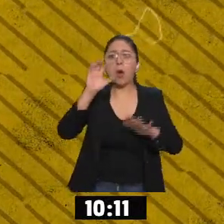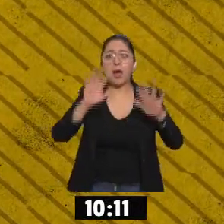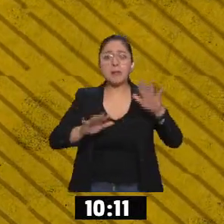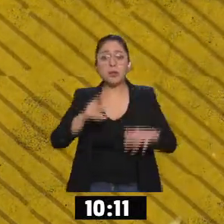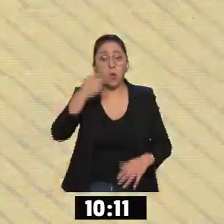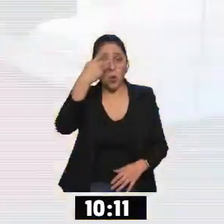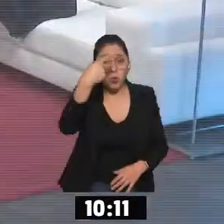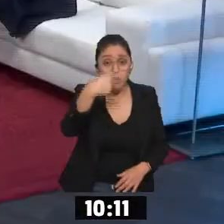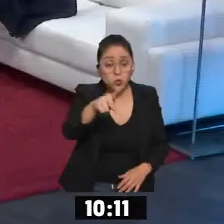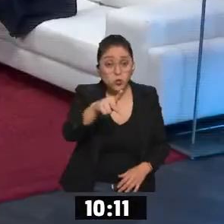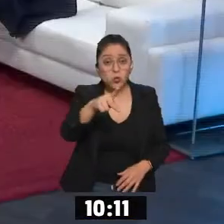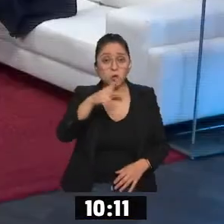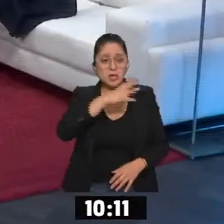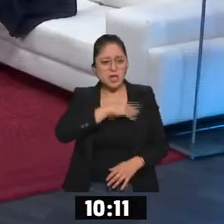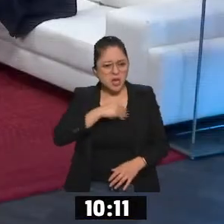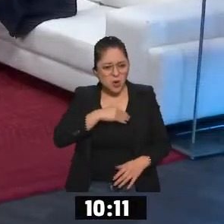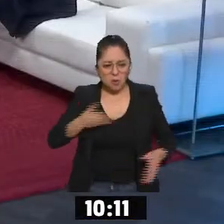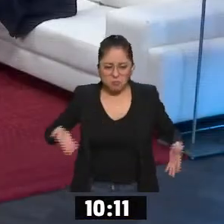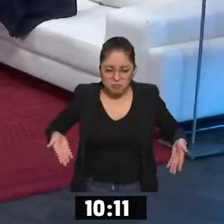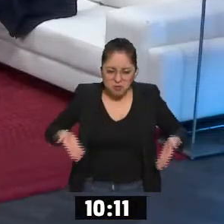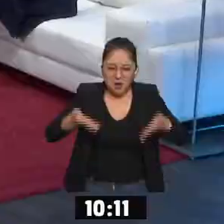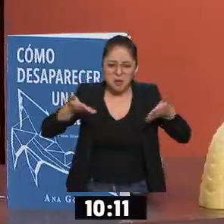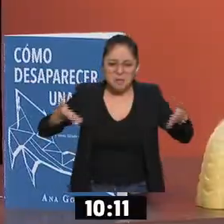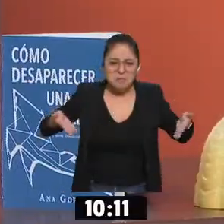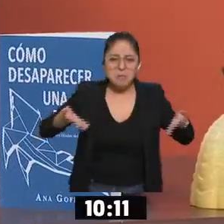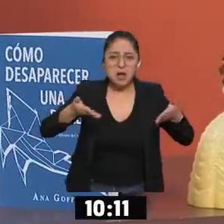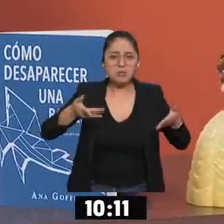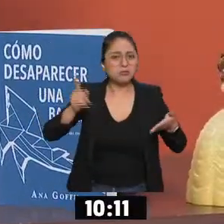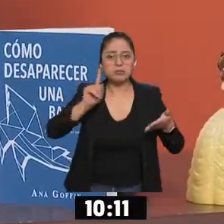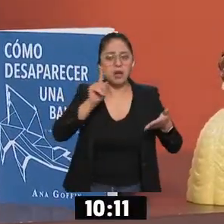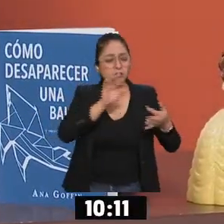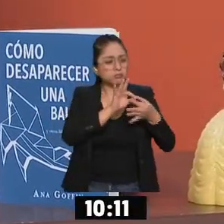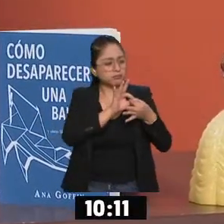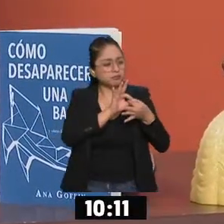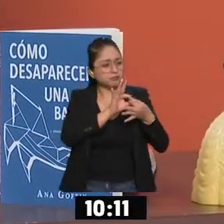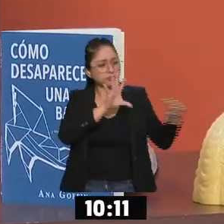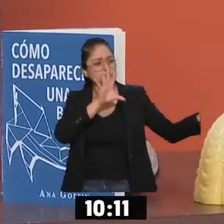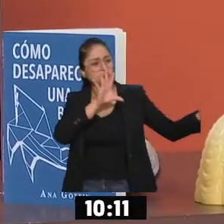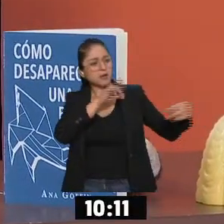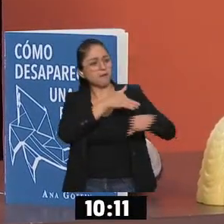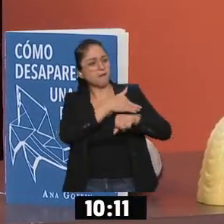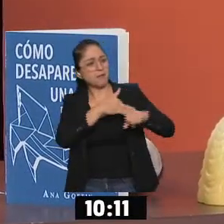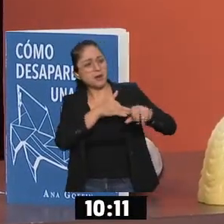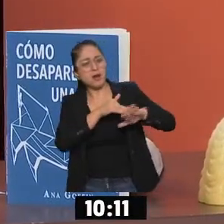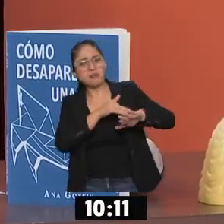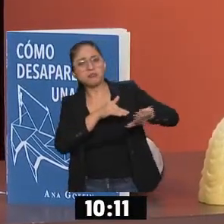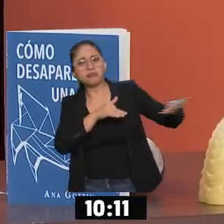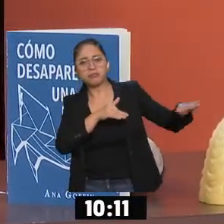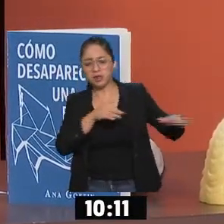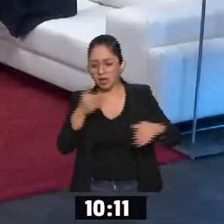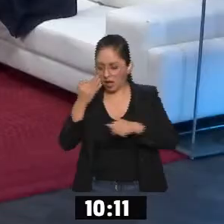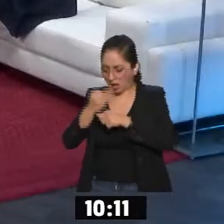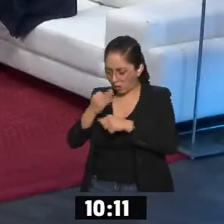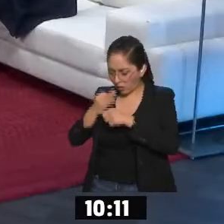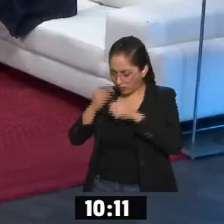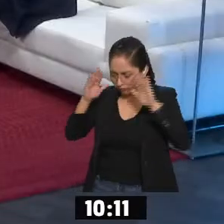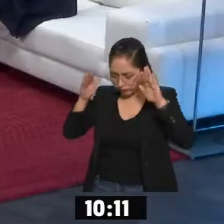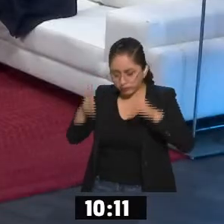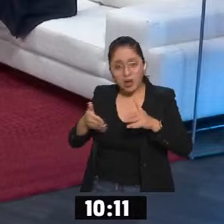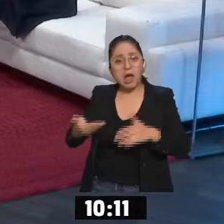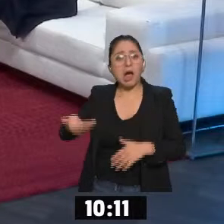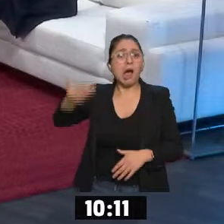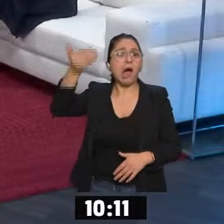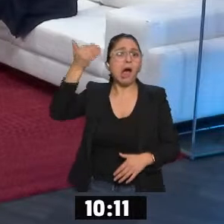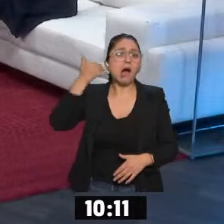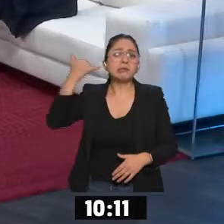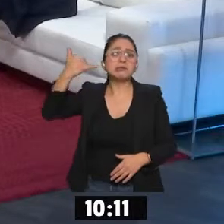puede, los alejó totalmente de esa presión y como que... No había celulares, ahora va a ser imposible. Está difícil. No,